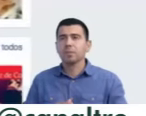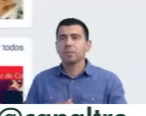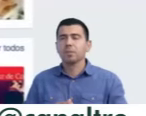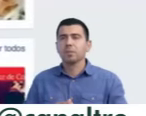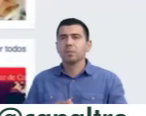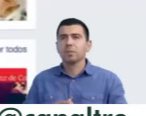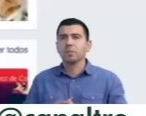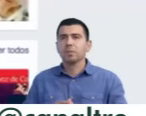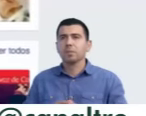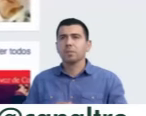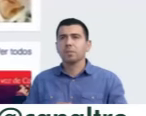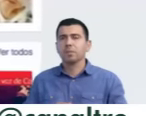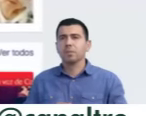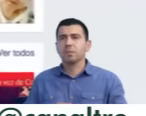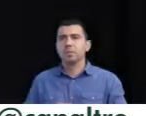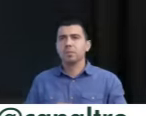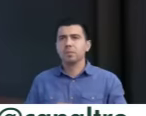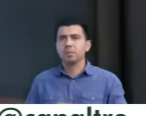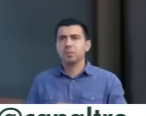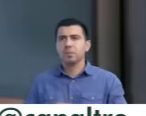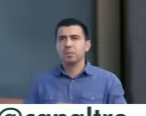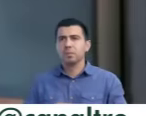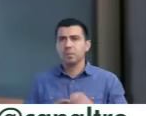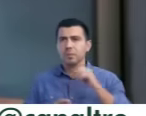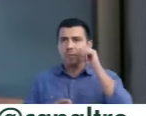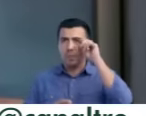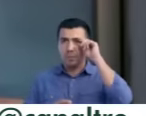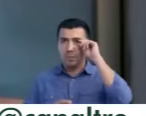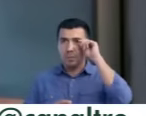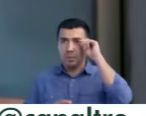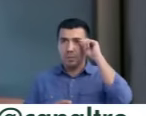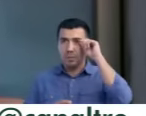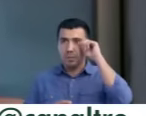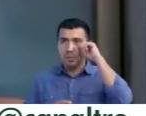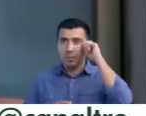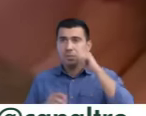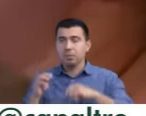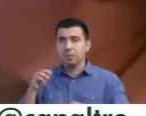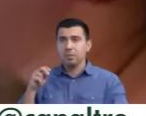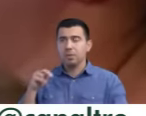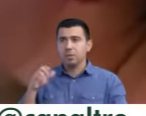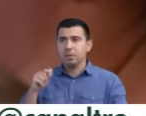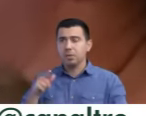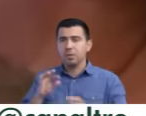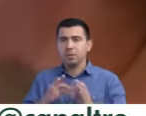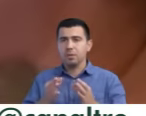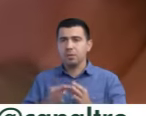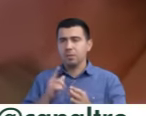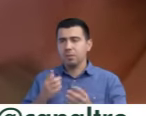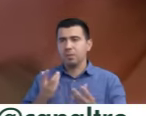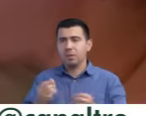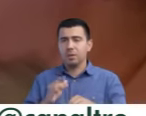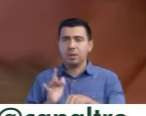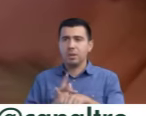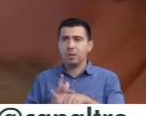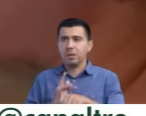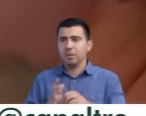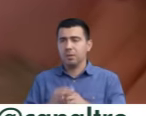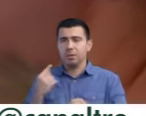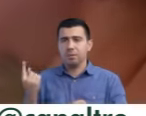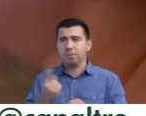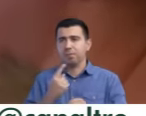la esperanza de un nuevo corazón en Facebook Mónica y su familia pretenden sensibilizar a los colombianos sobre la